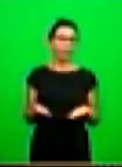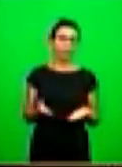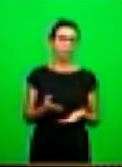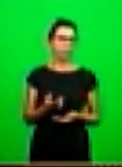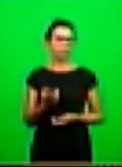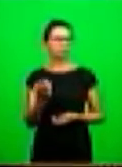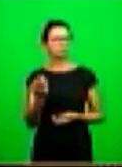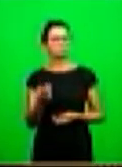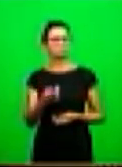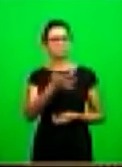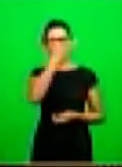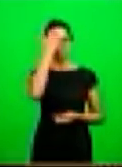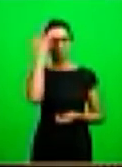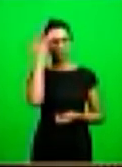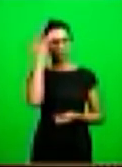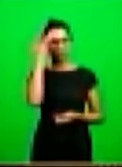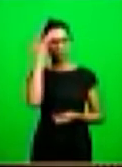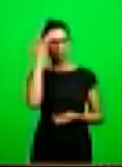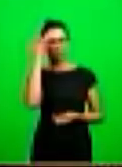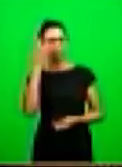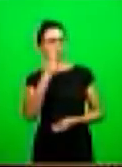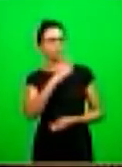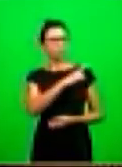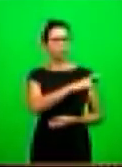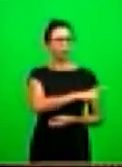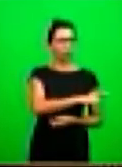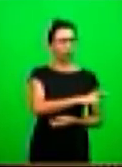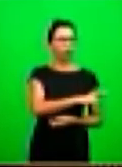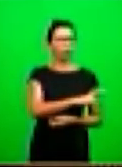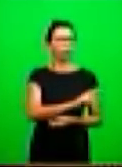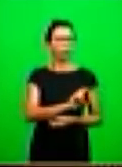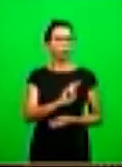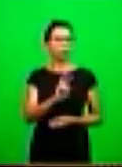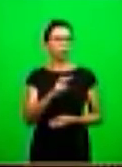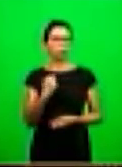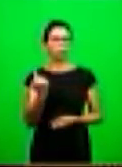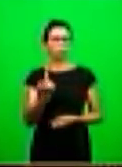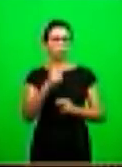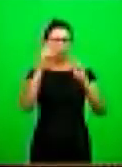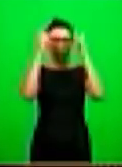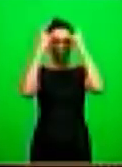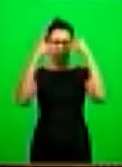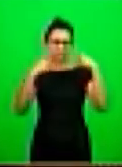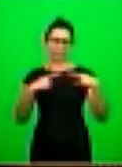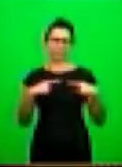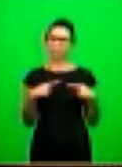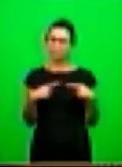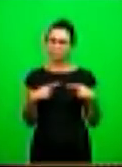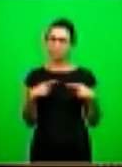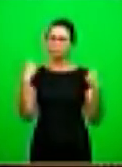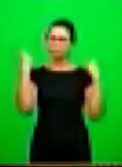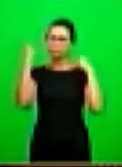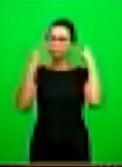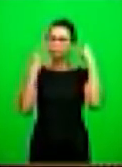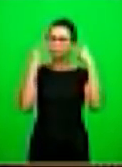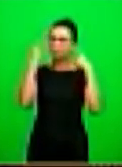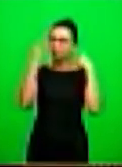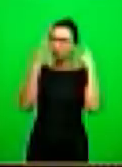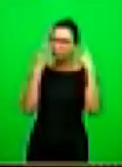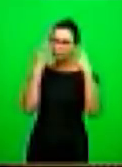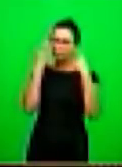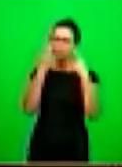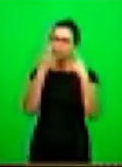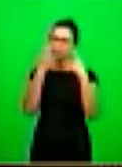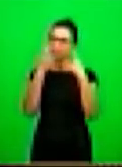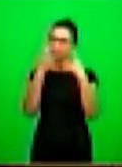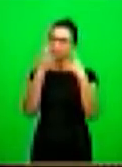que los religiosos, será que la humanidad de modo general está preocupada en oír